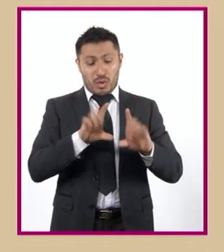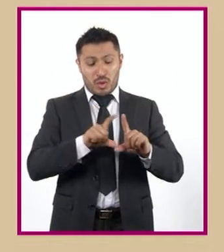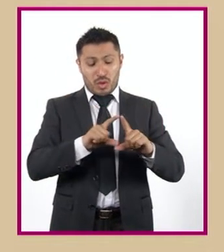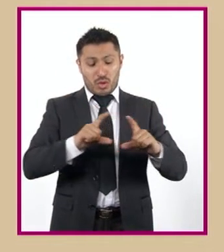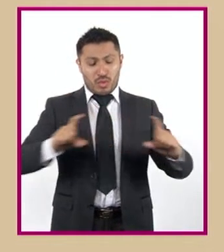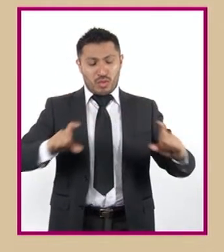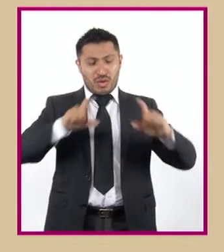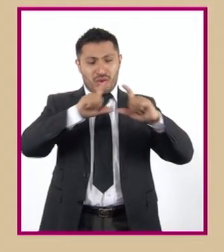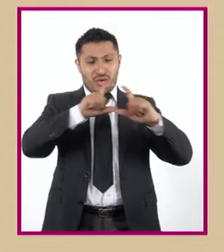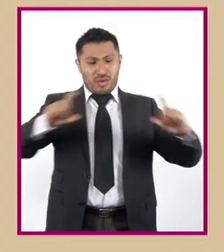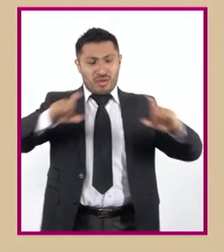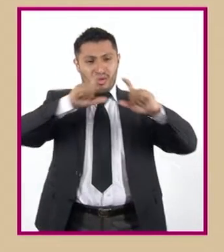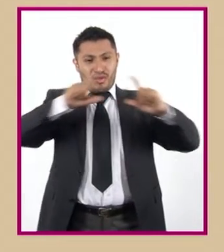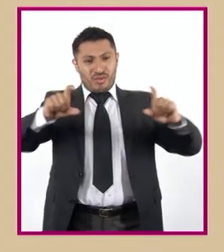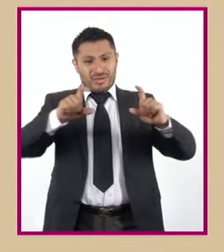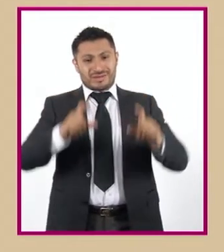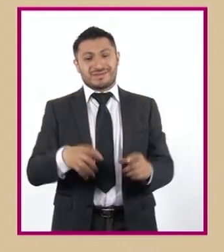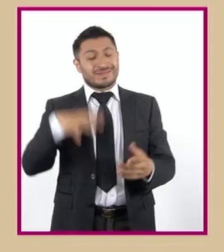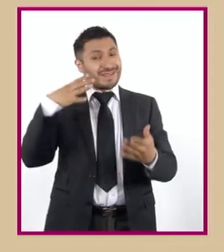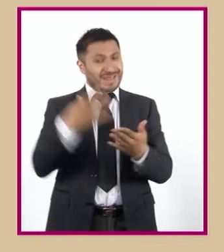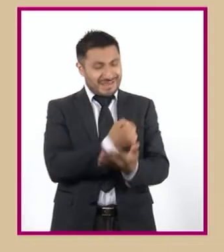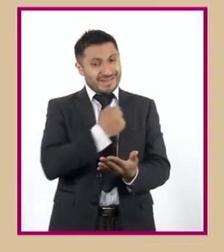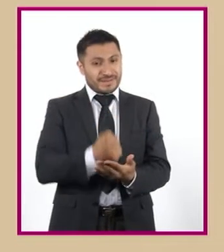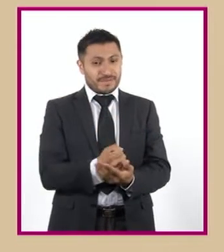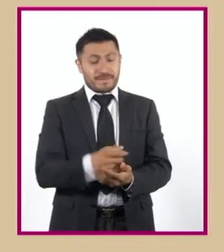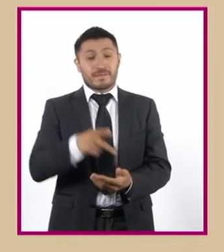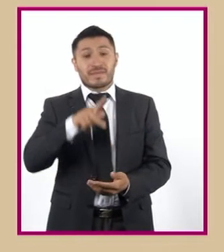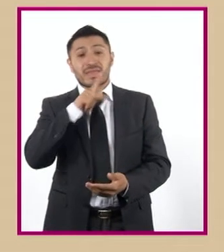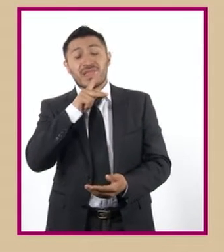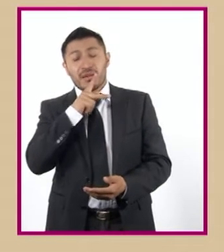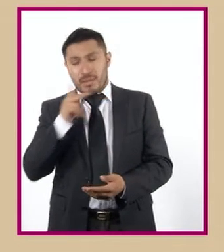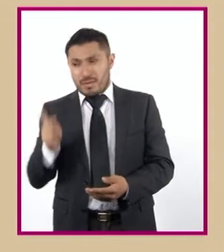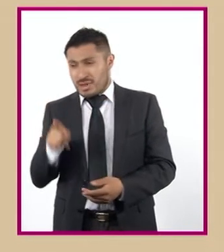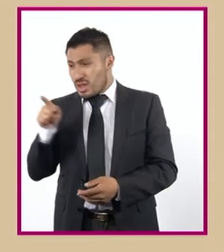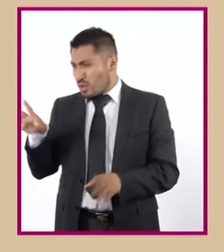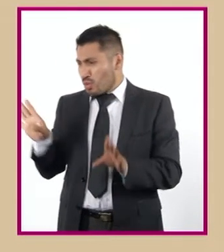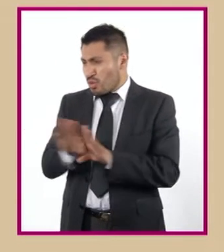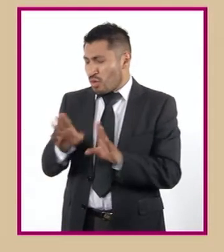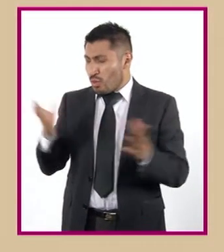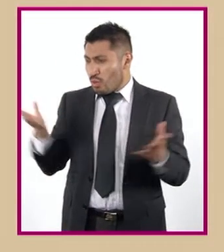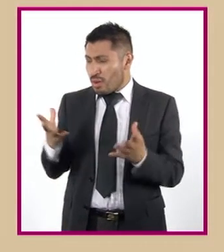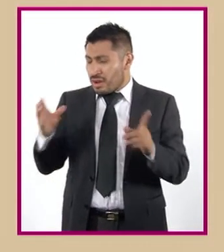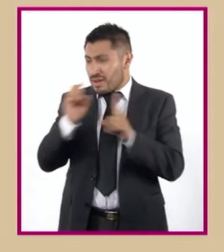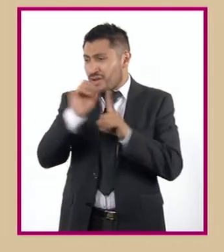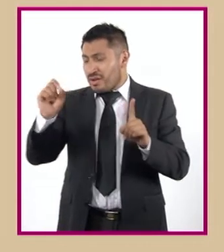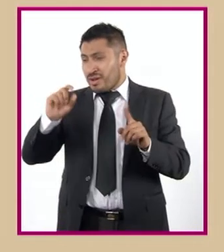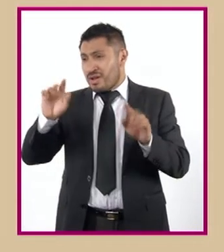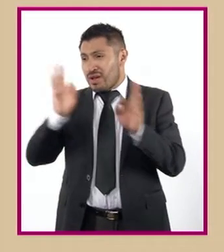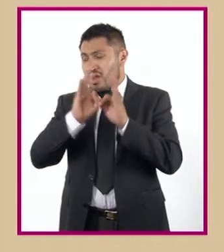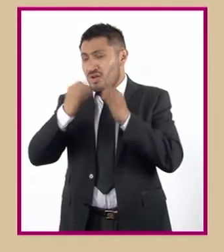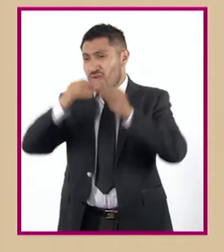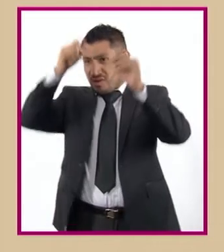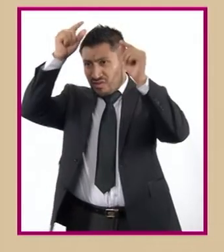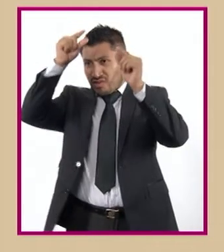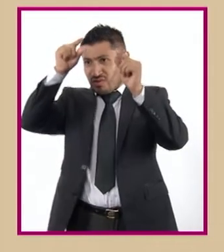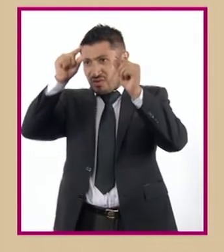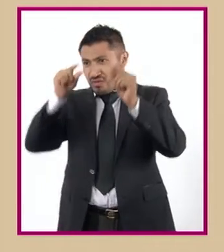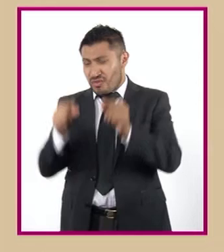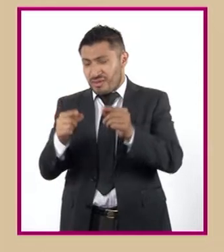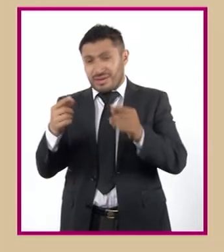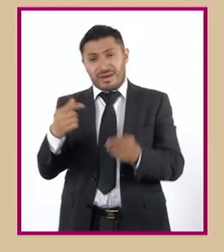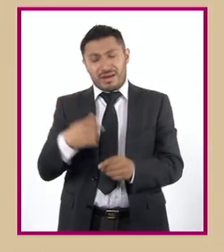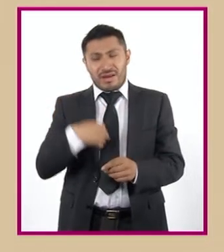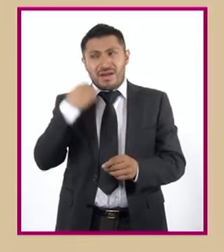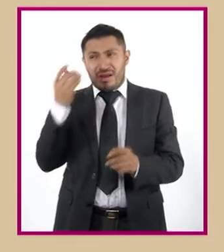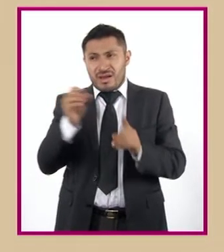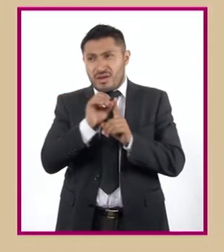En ese momento, el papá de José Manuel le pregunta: ¿cómo le harías para acomodar la figura que va saliendo? Si deseo